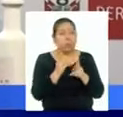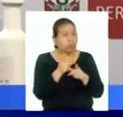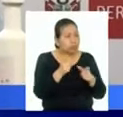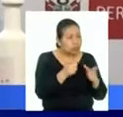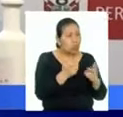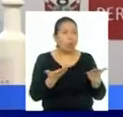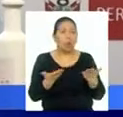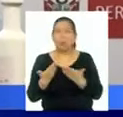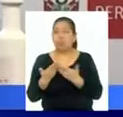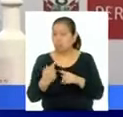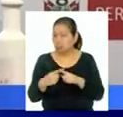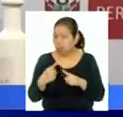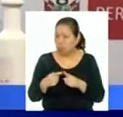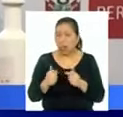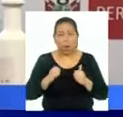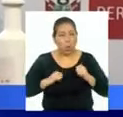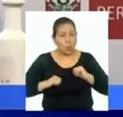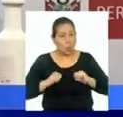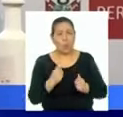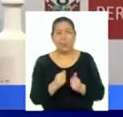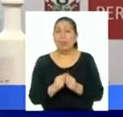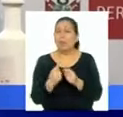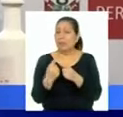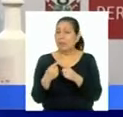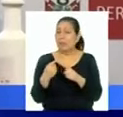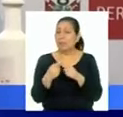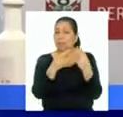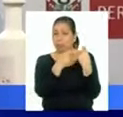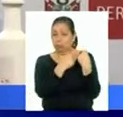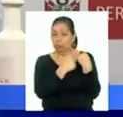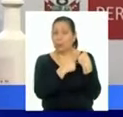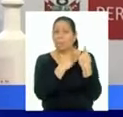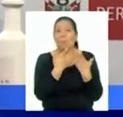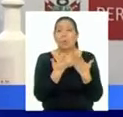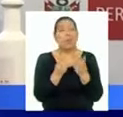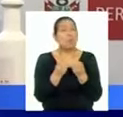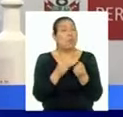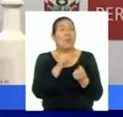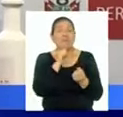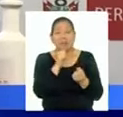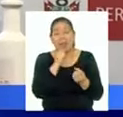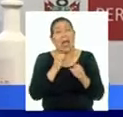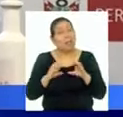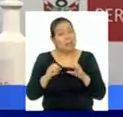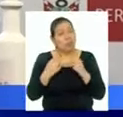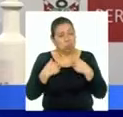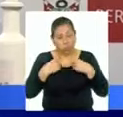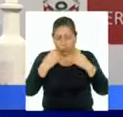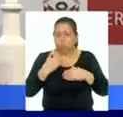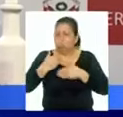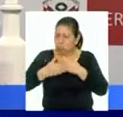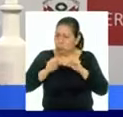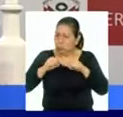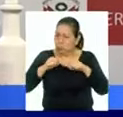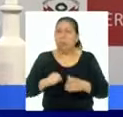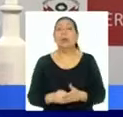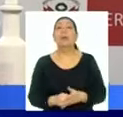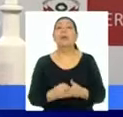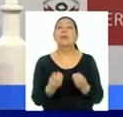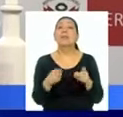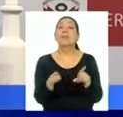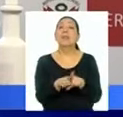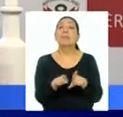se está equipando mejor, está actuando de una manera diferente, responsable. Aún hay mucho por hacer, pero les aseguro que se está avanzando. Y